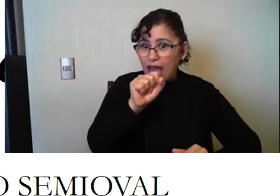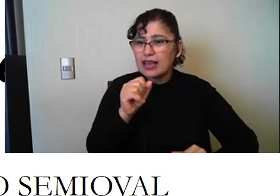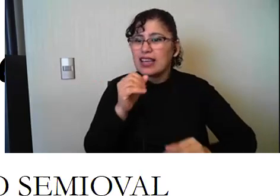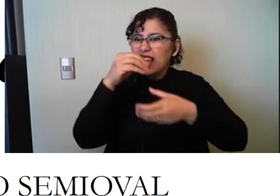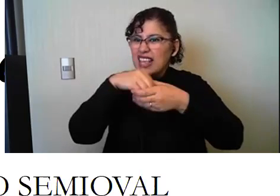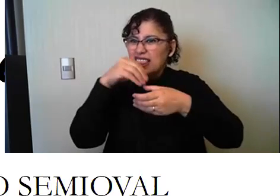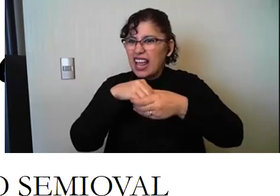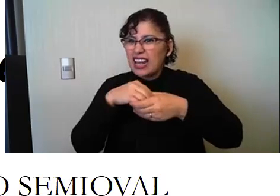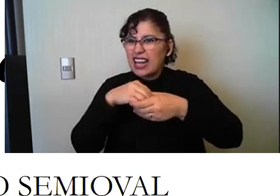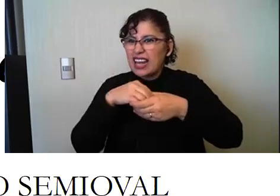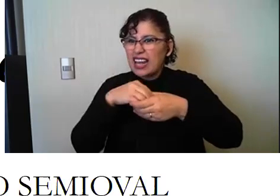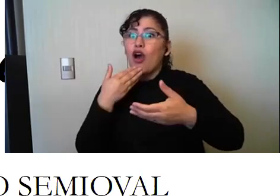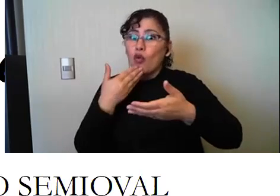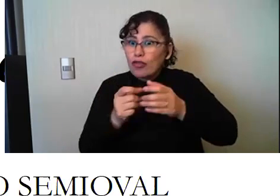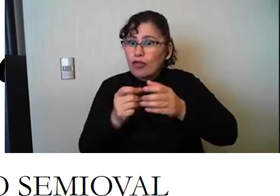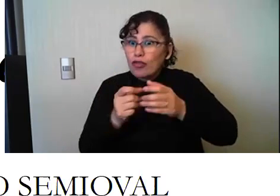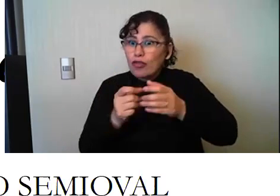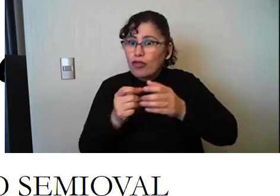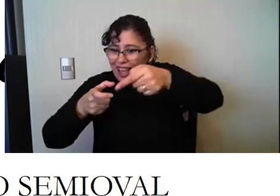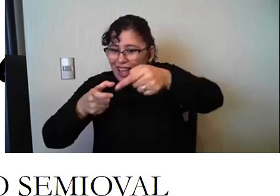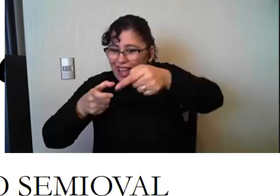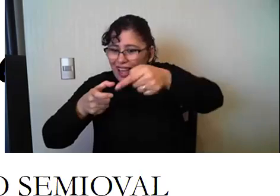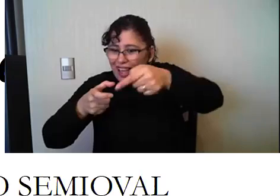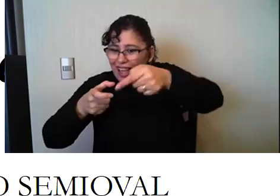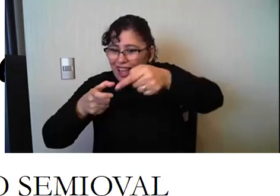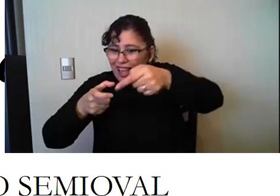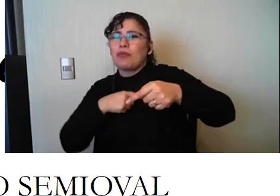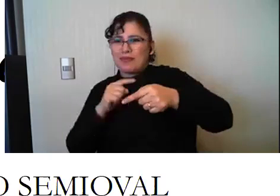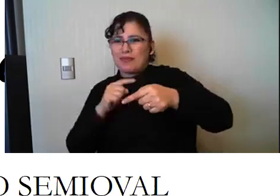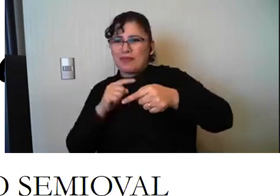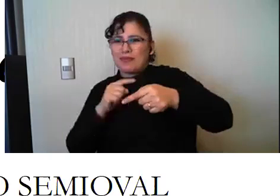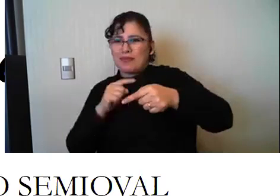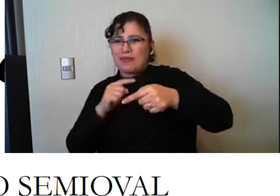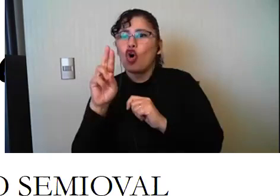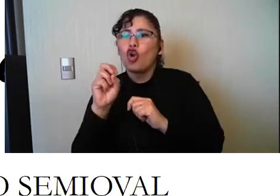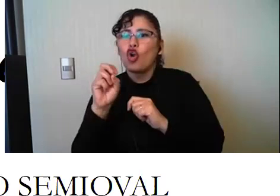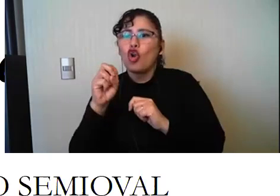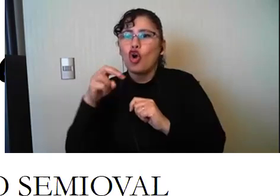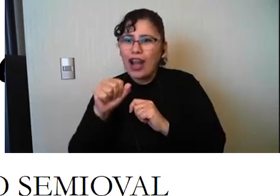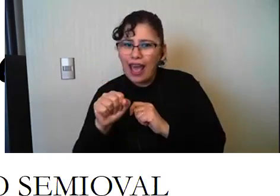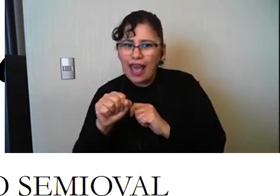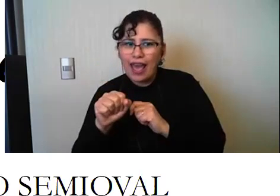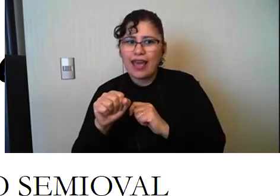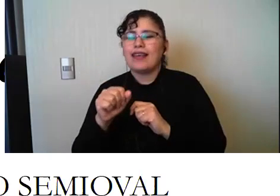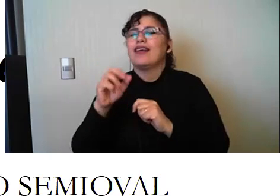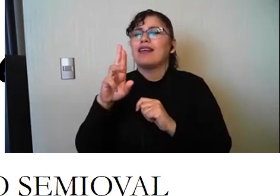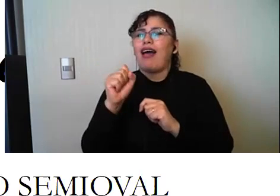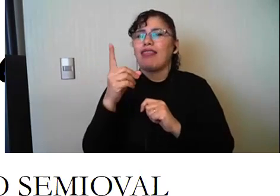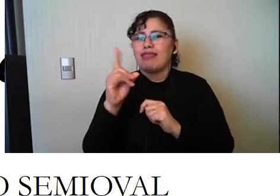de nombre. Entonces, fibras comisurales o